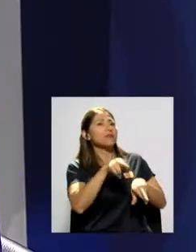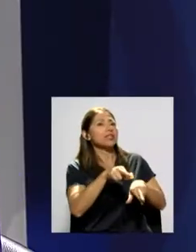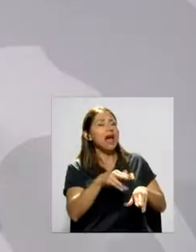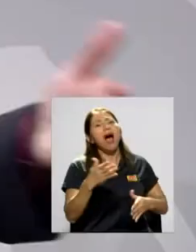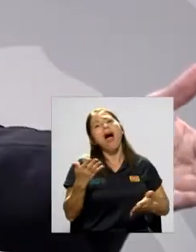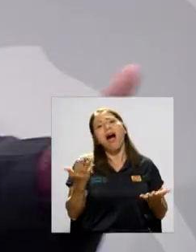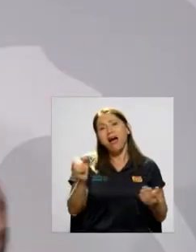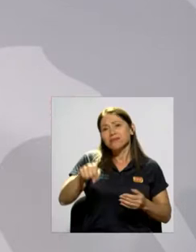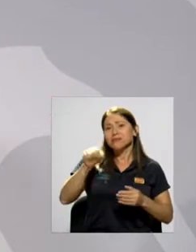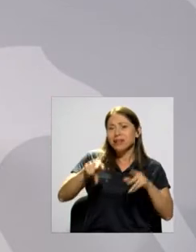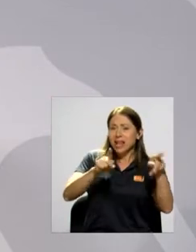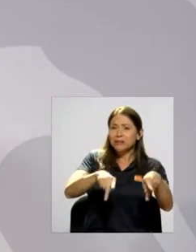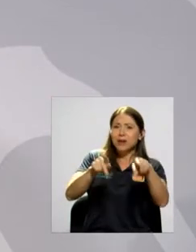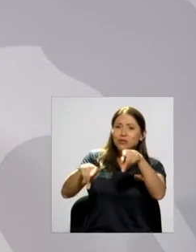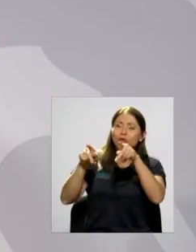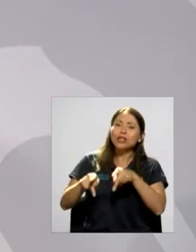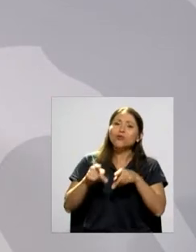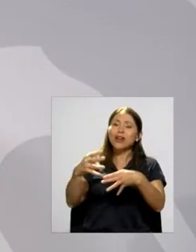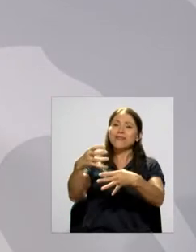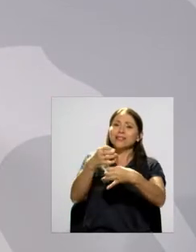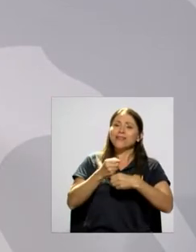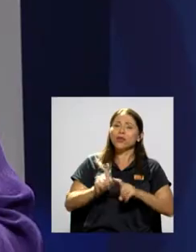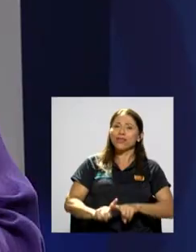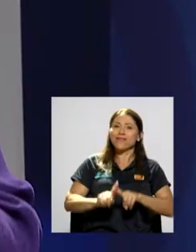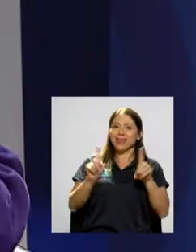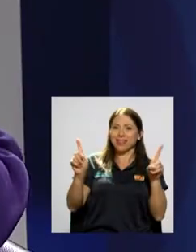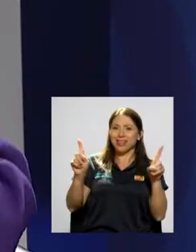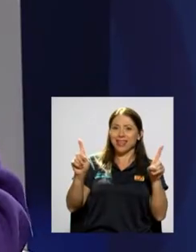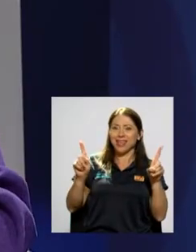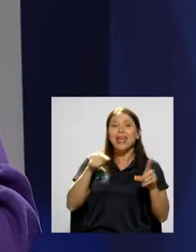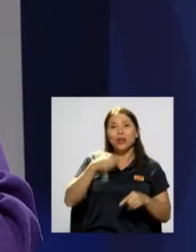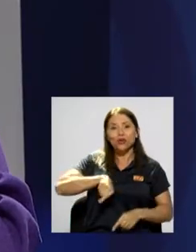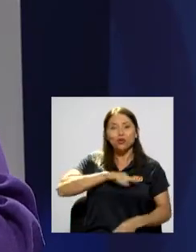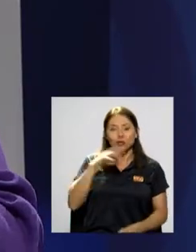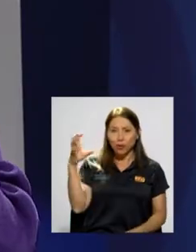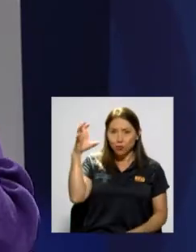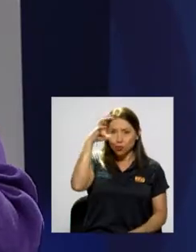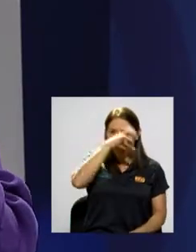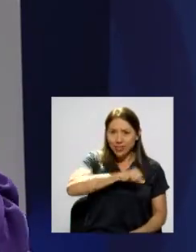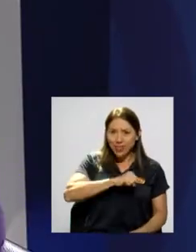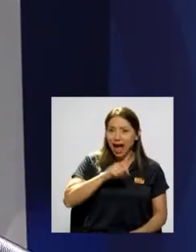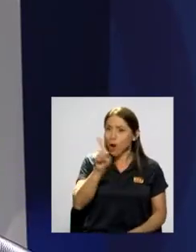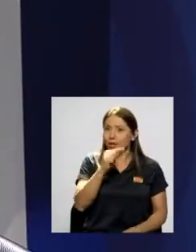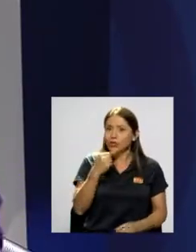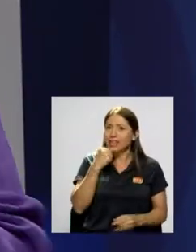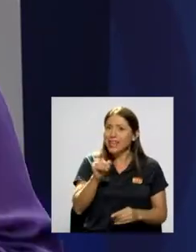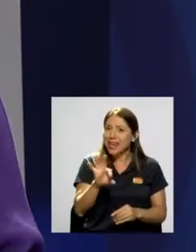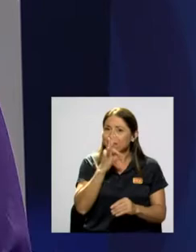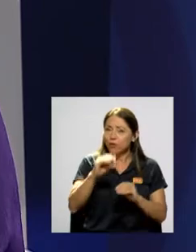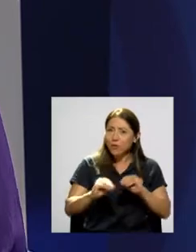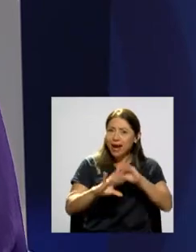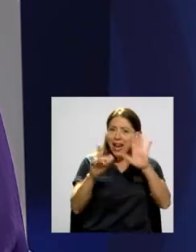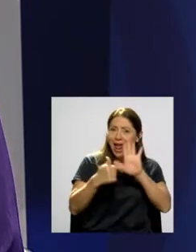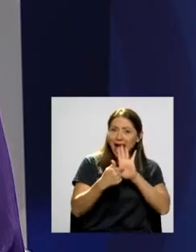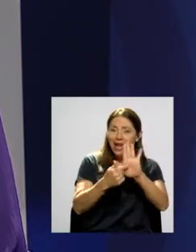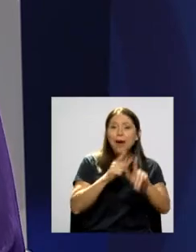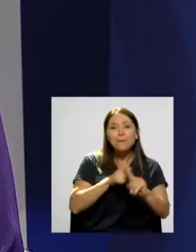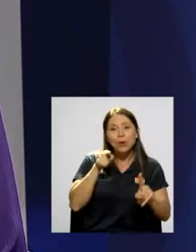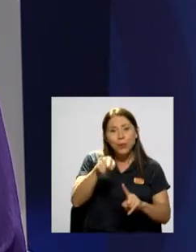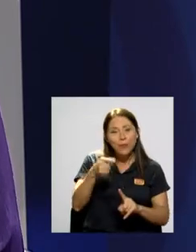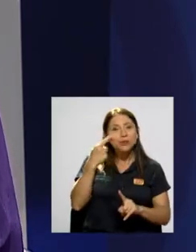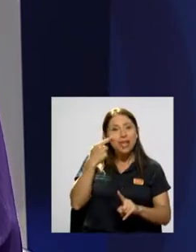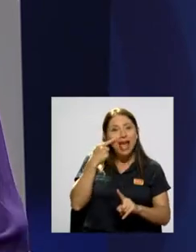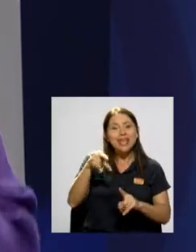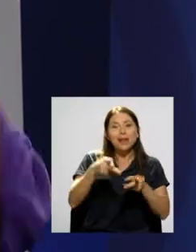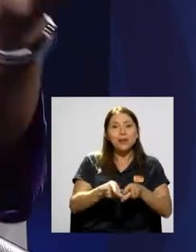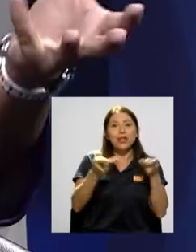completamente porque diferente. Porque no se esperaba lo otro. Y ahí es donde nos damos cuenta que, aunque no lo explicitemos, tenemos claro que hay un alineamiento de intereses políticos